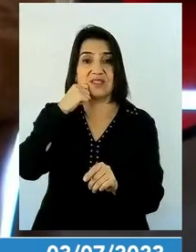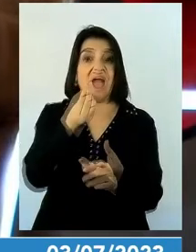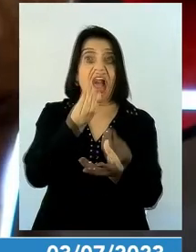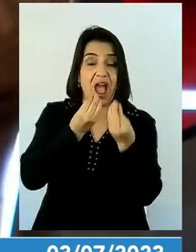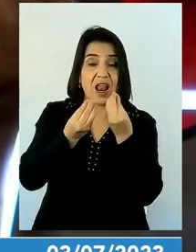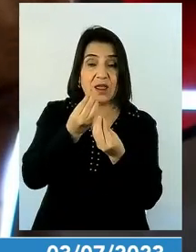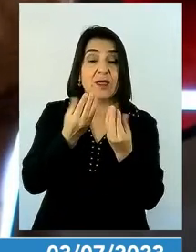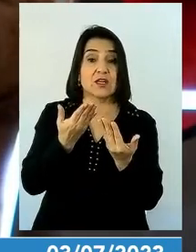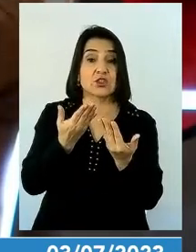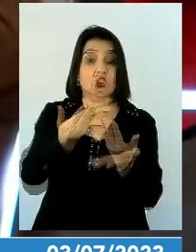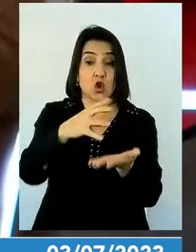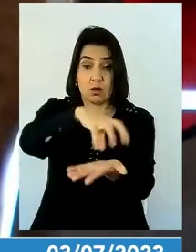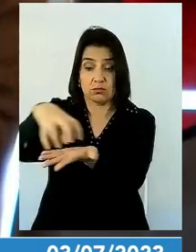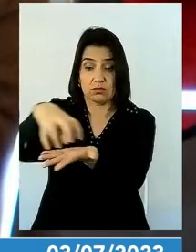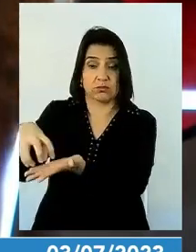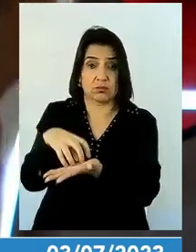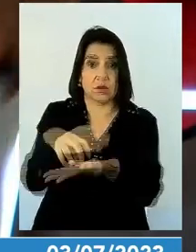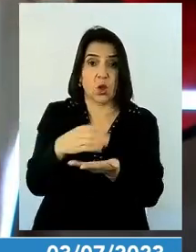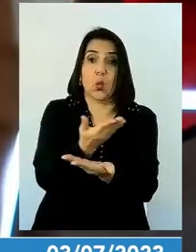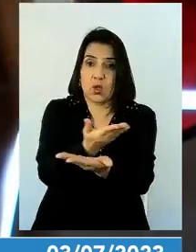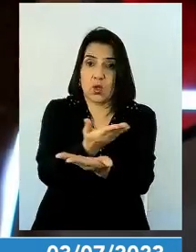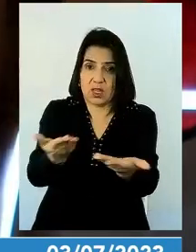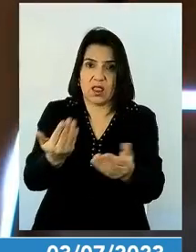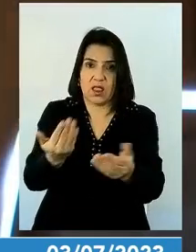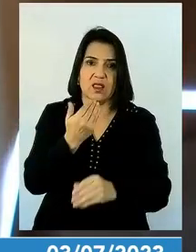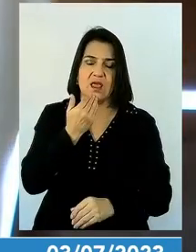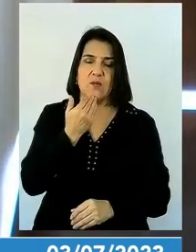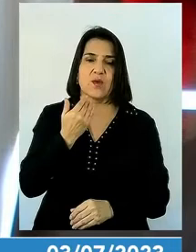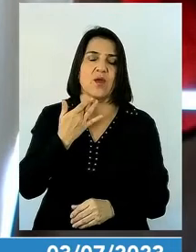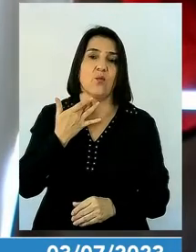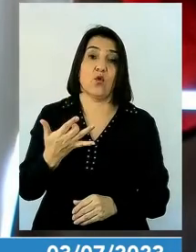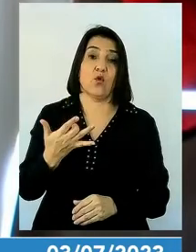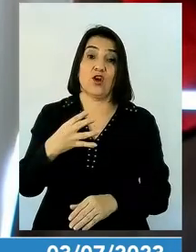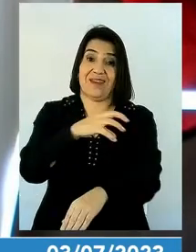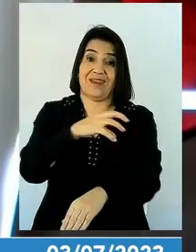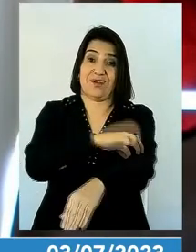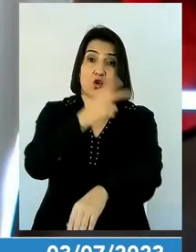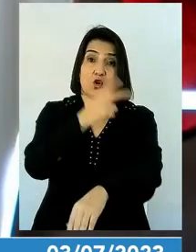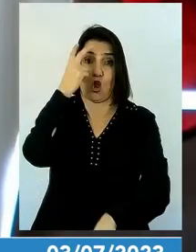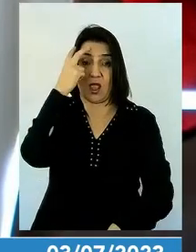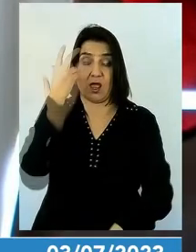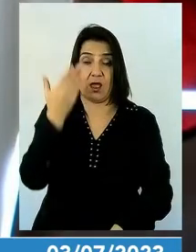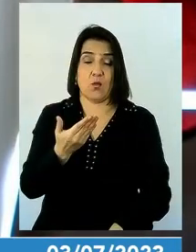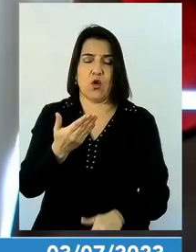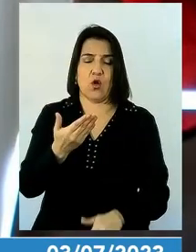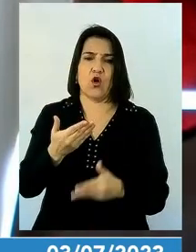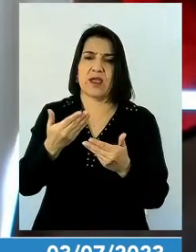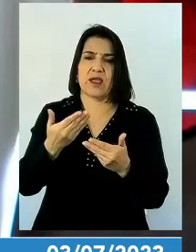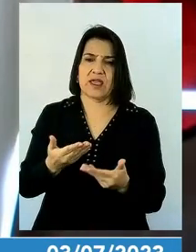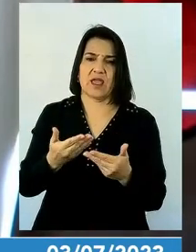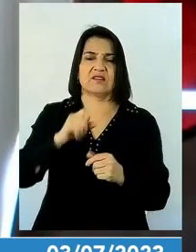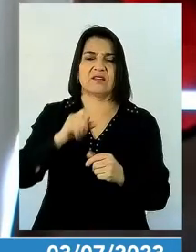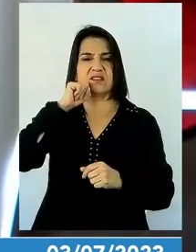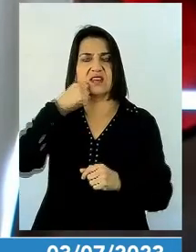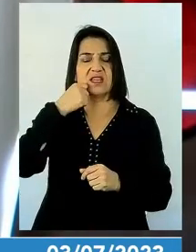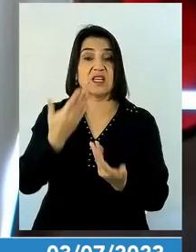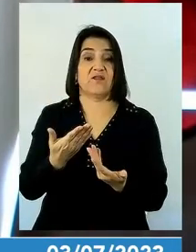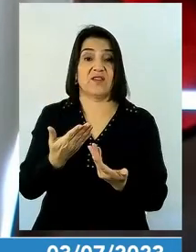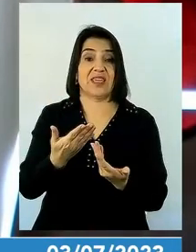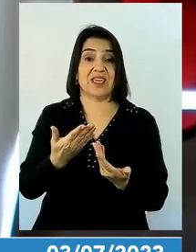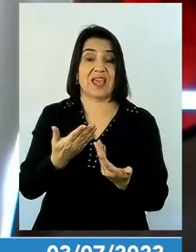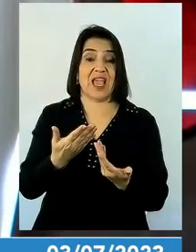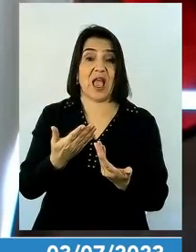y de ustedes también, porque la región de Coquimbo ha pasado a ser el gran proveedor de verduras y